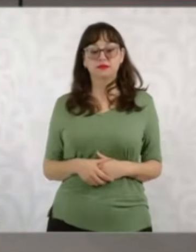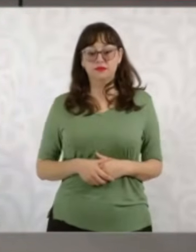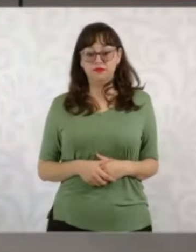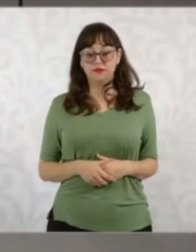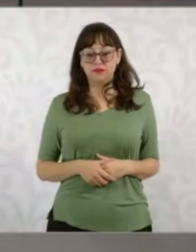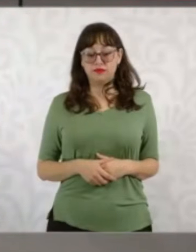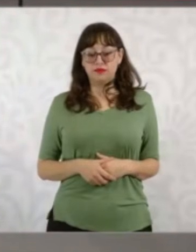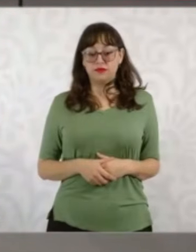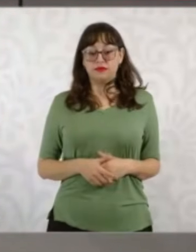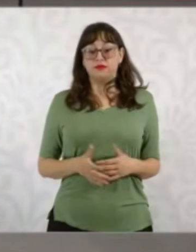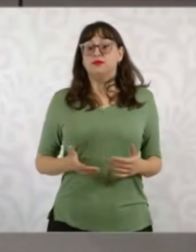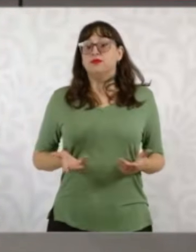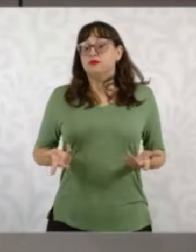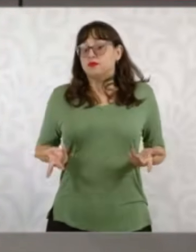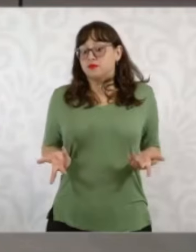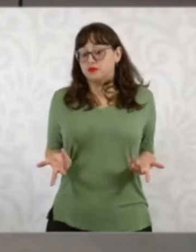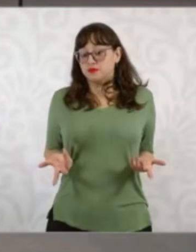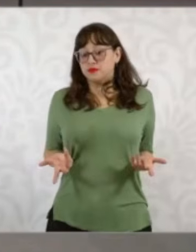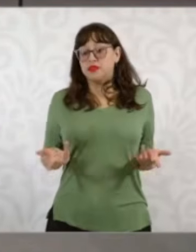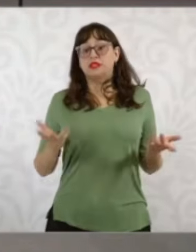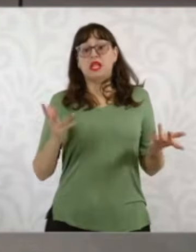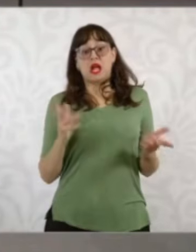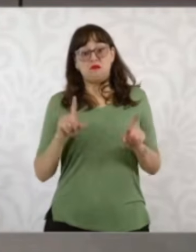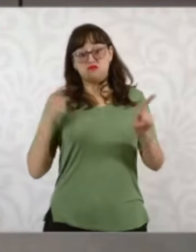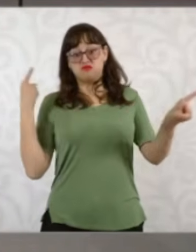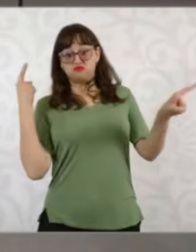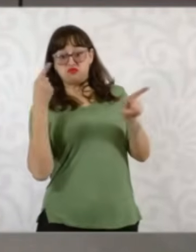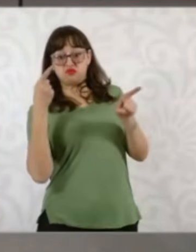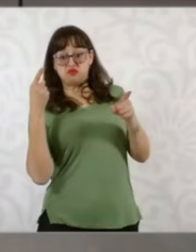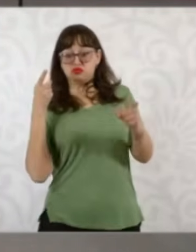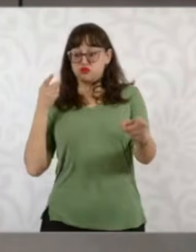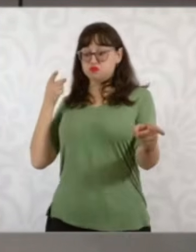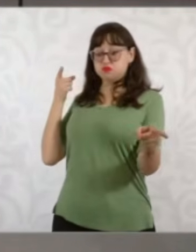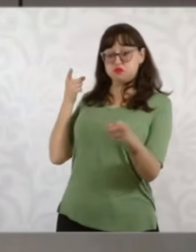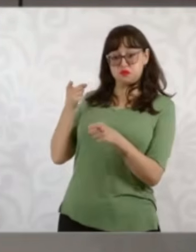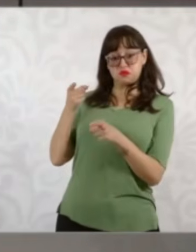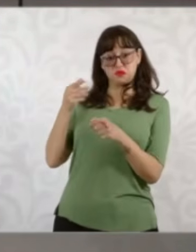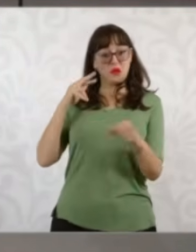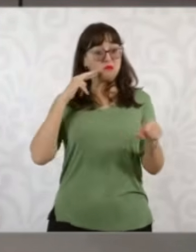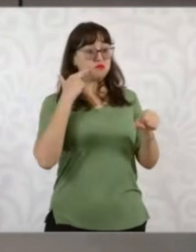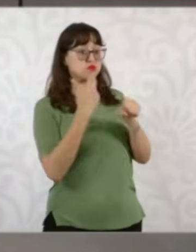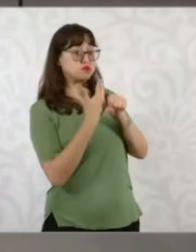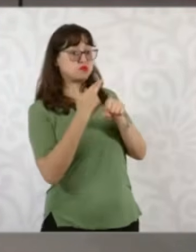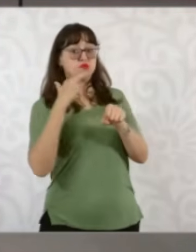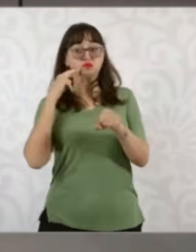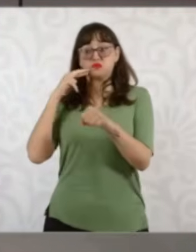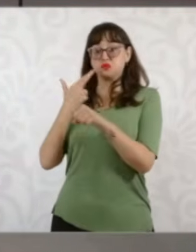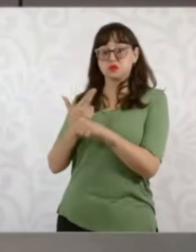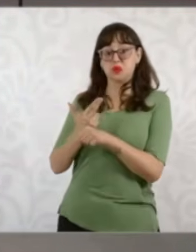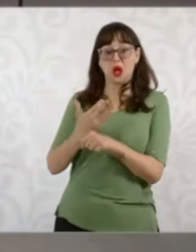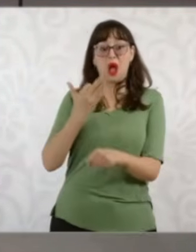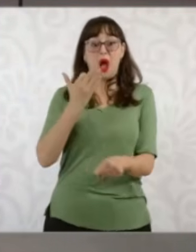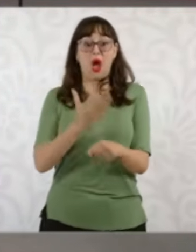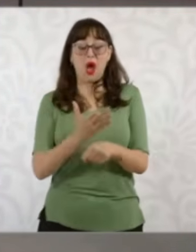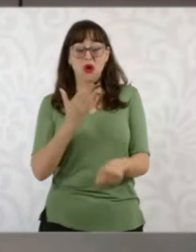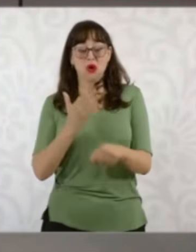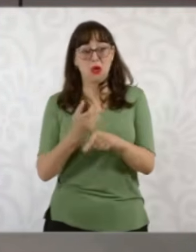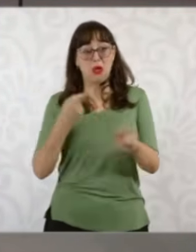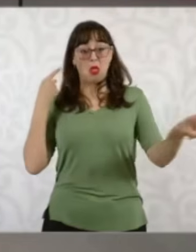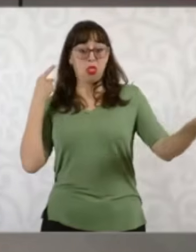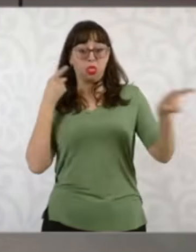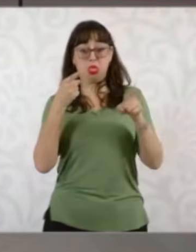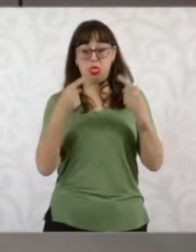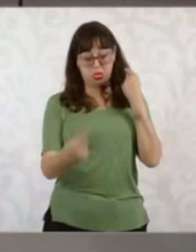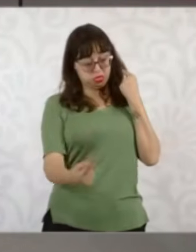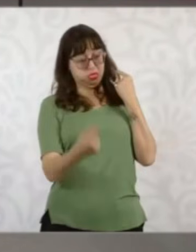Agravio compartido, responsabilidad compartida, ese es el dilema que enfrenta Sheinbaum, atrapada en la trampa del espejo retórico, en el